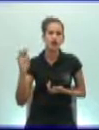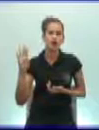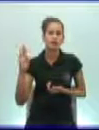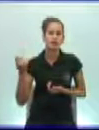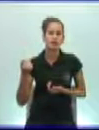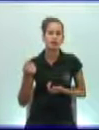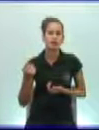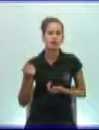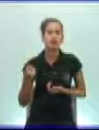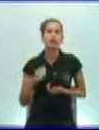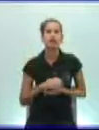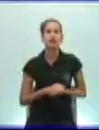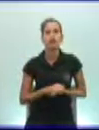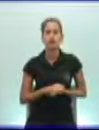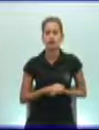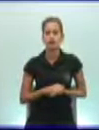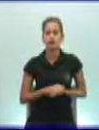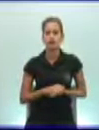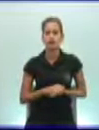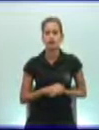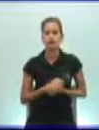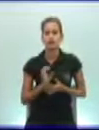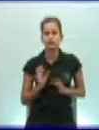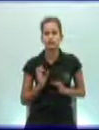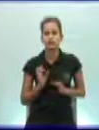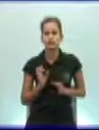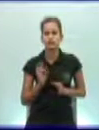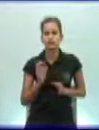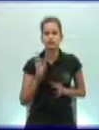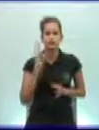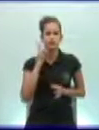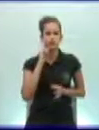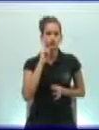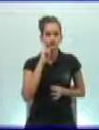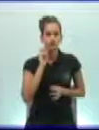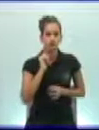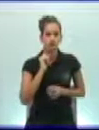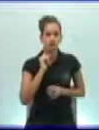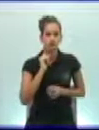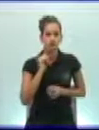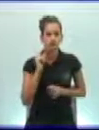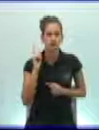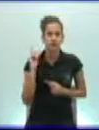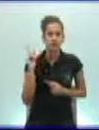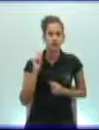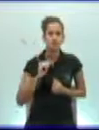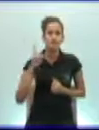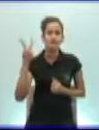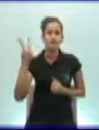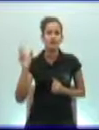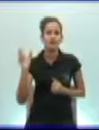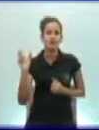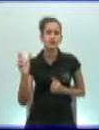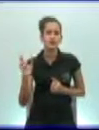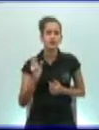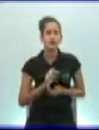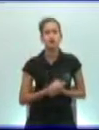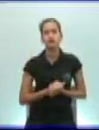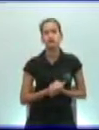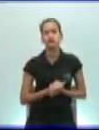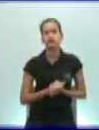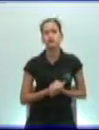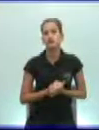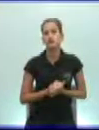Muy bien, estoy segura que todos reconocieron que estamos en presencia de un verbo.